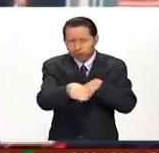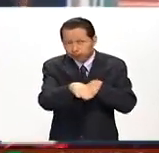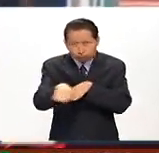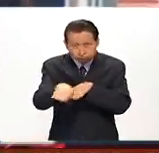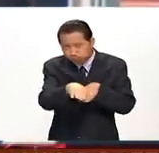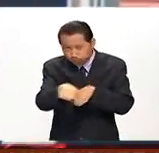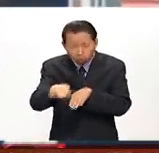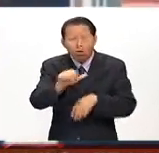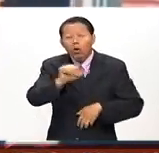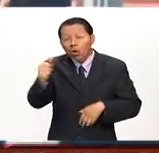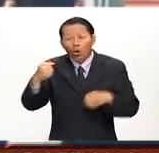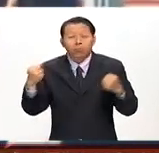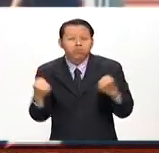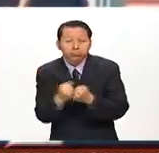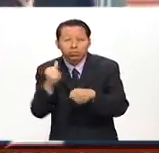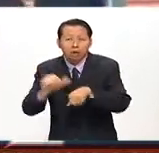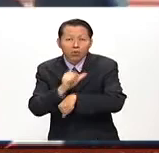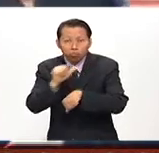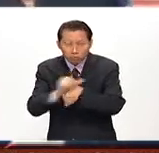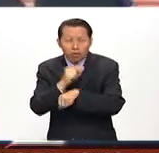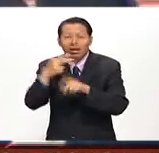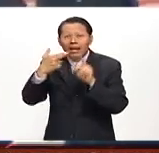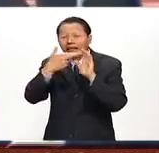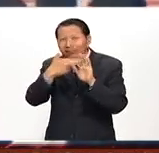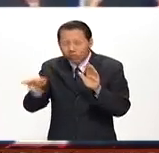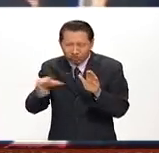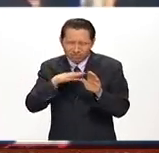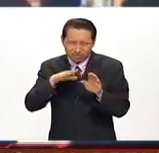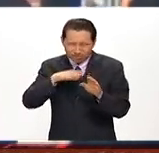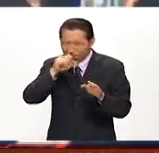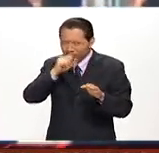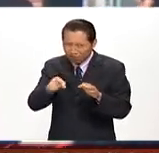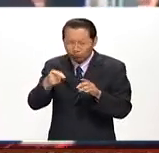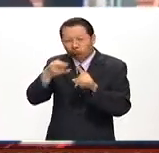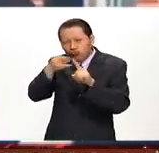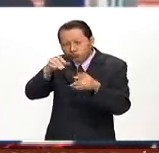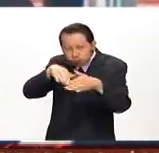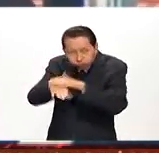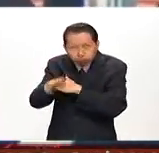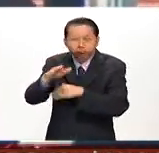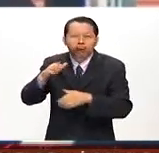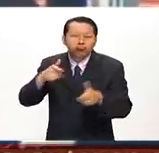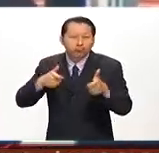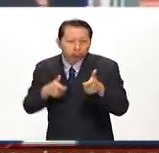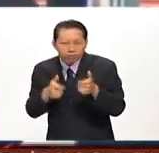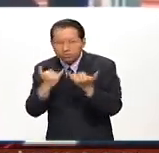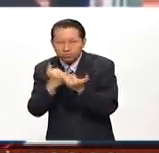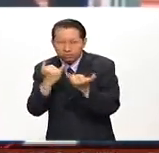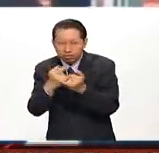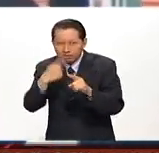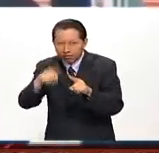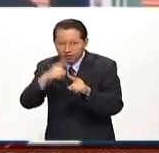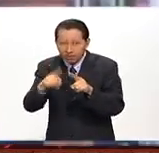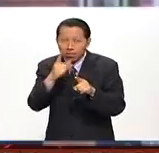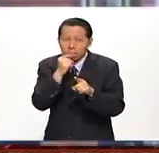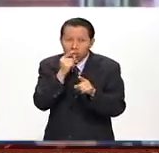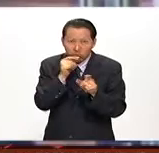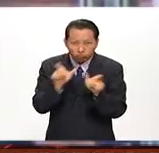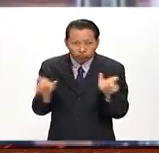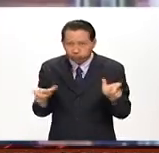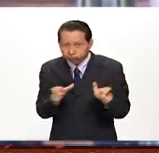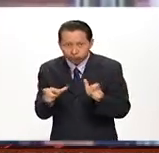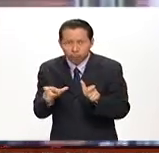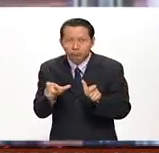contra un vehículo y entró armado al restaurante, donde fue rodeado por el equipo de seguridad SWAT de los Estados